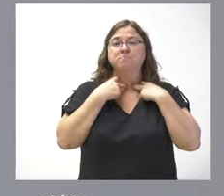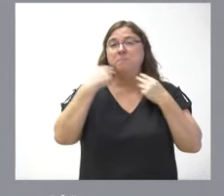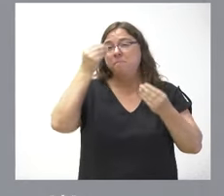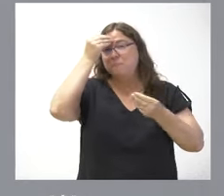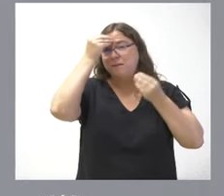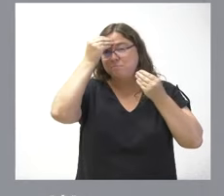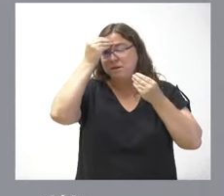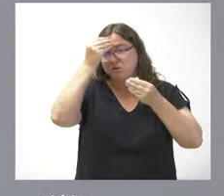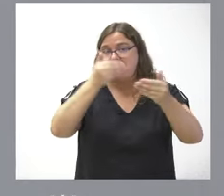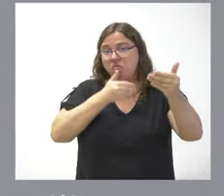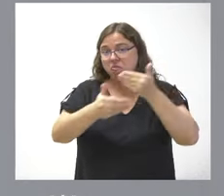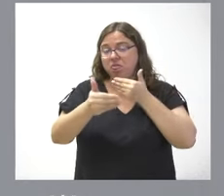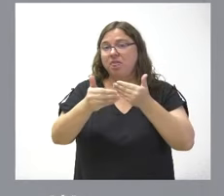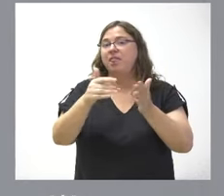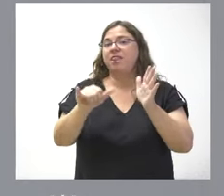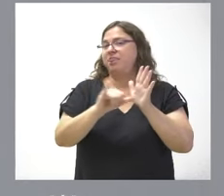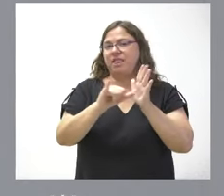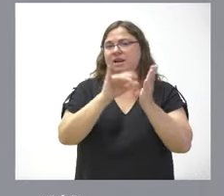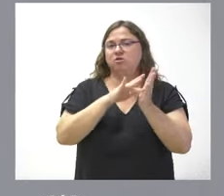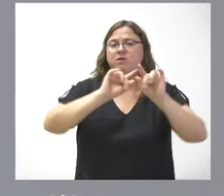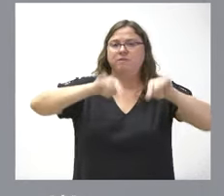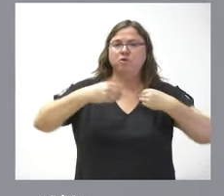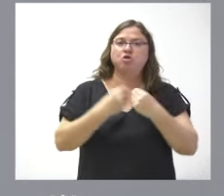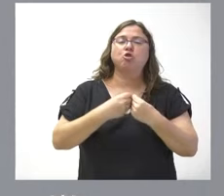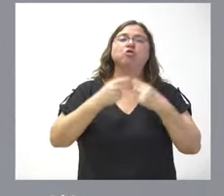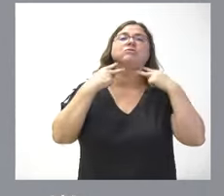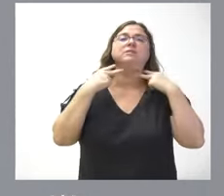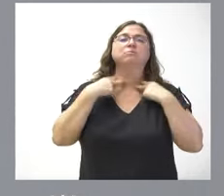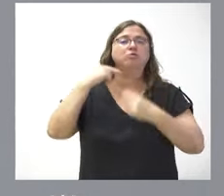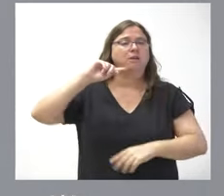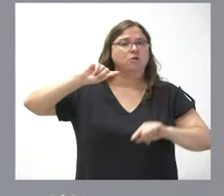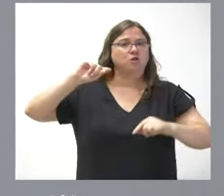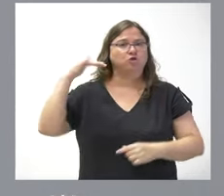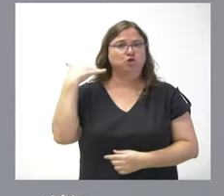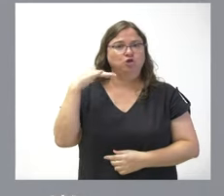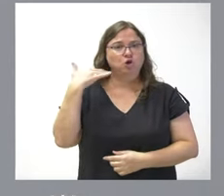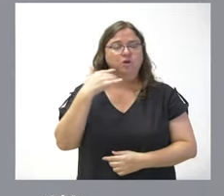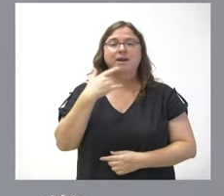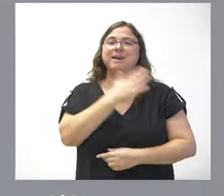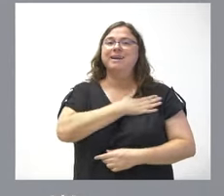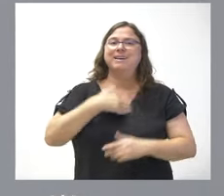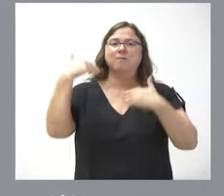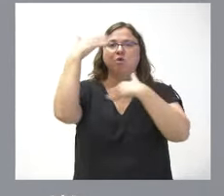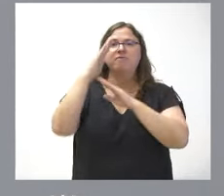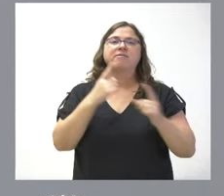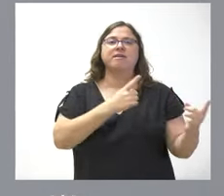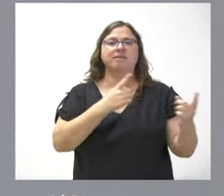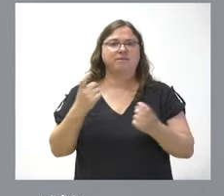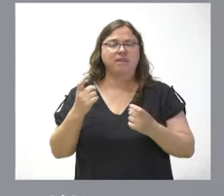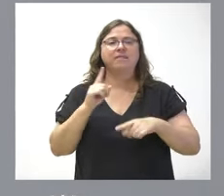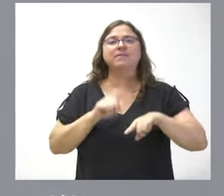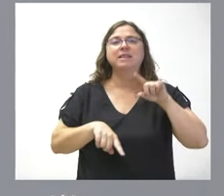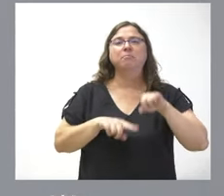breve lo podrá hacer con el presidente de la diputación de Soria y lo que se trata es de atender esas necesidades en función también de